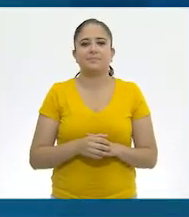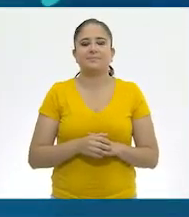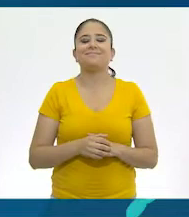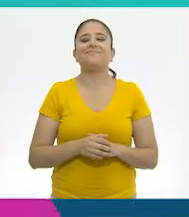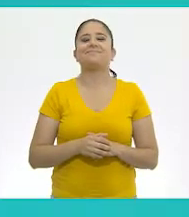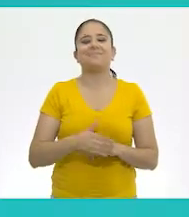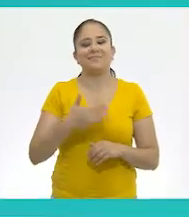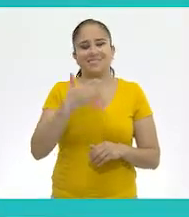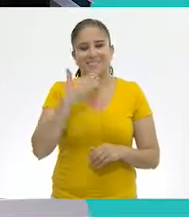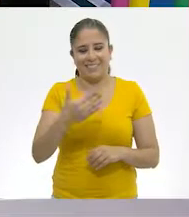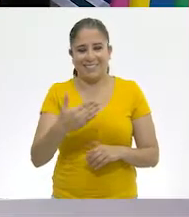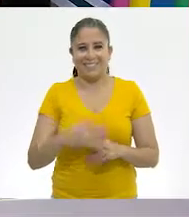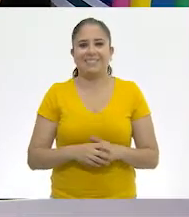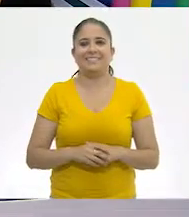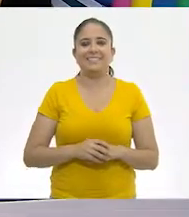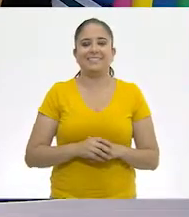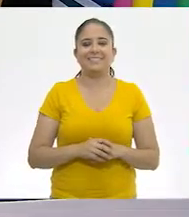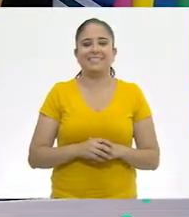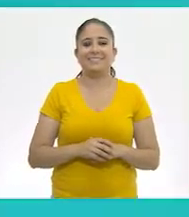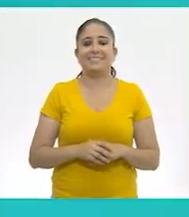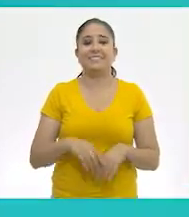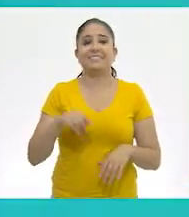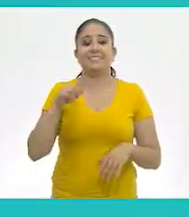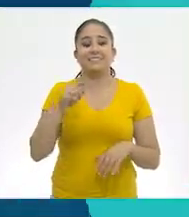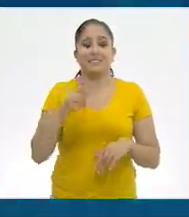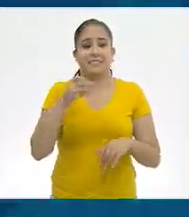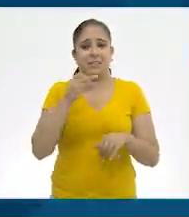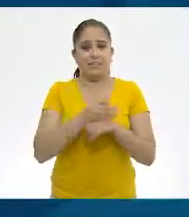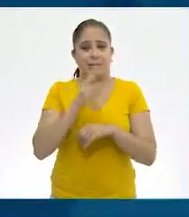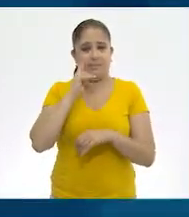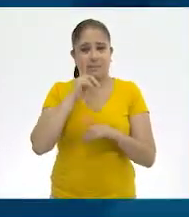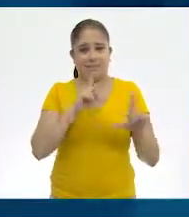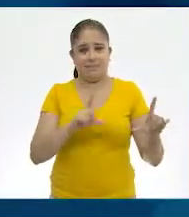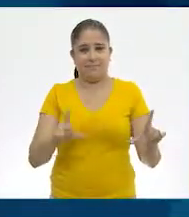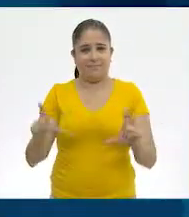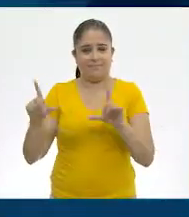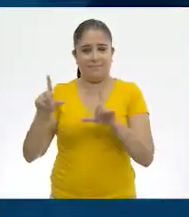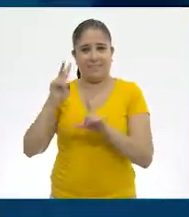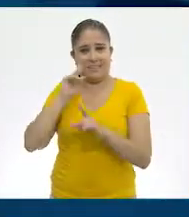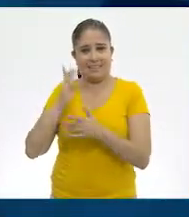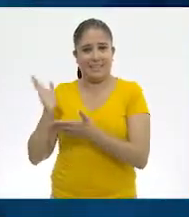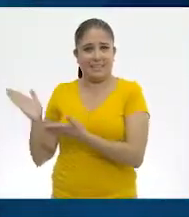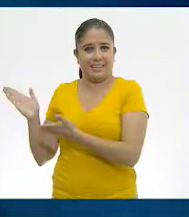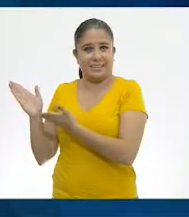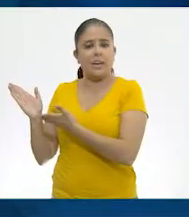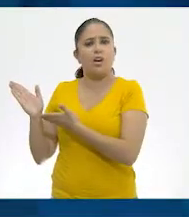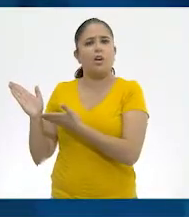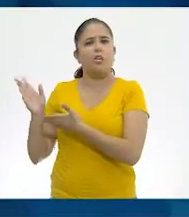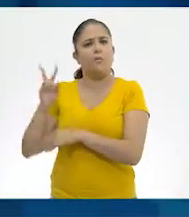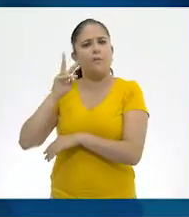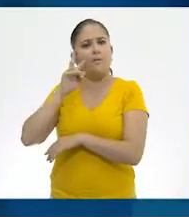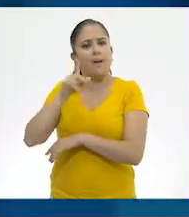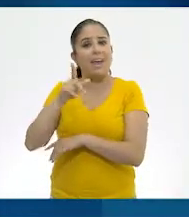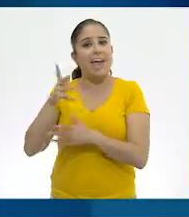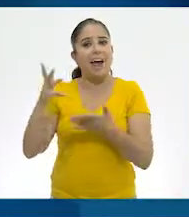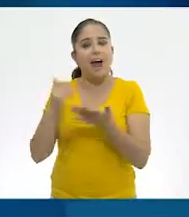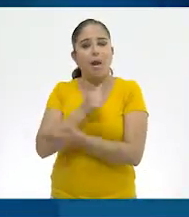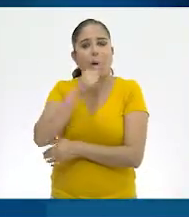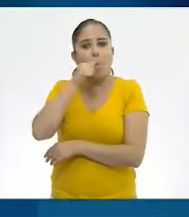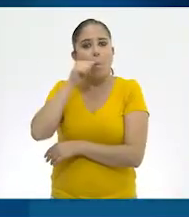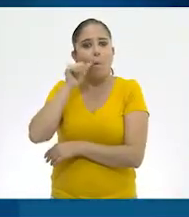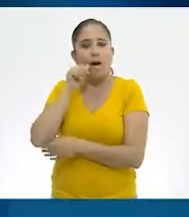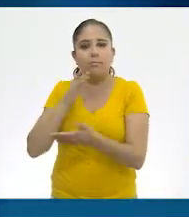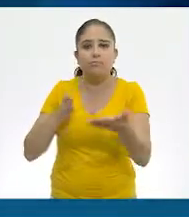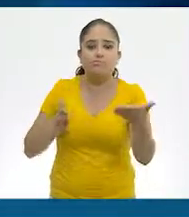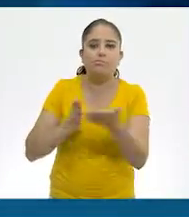Muy bien. En el grabado que saldrá en pantalla, lo que estamos viendo, podemos ver la entrada triunfal de Benito Juárez a la